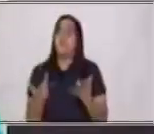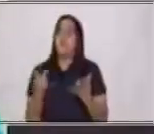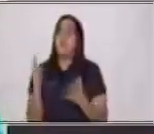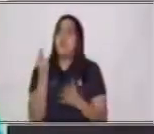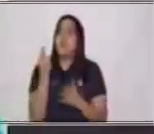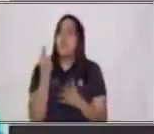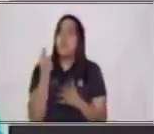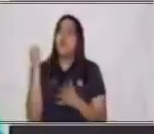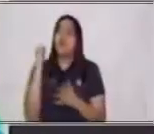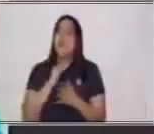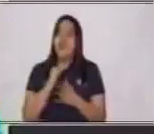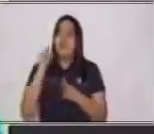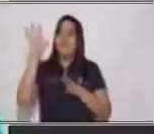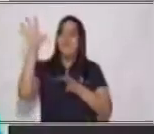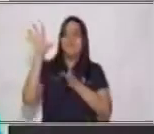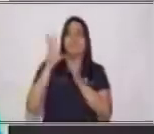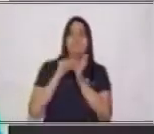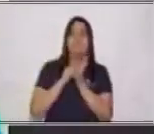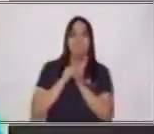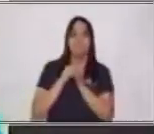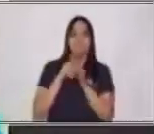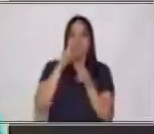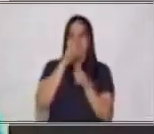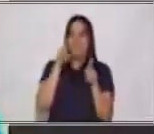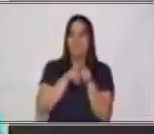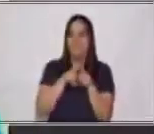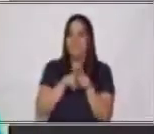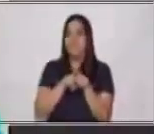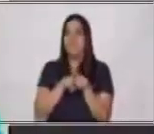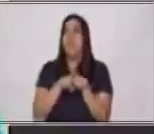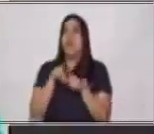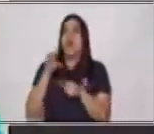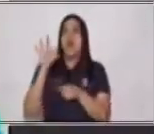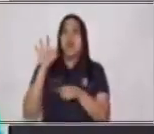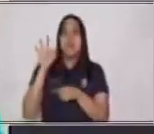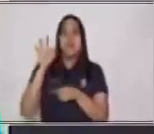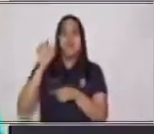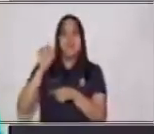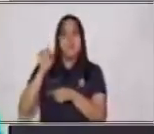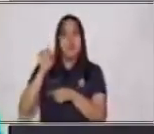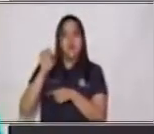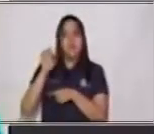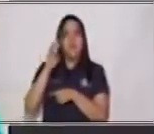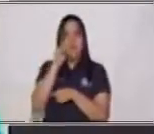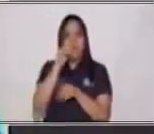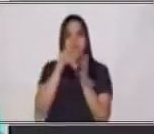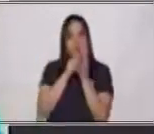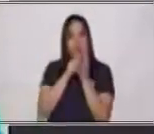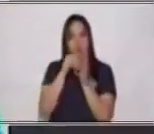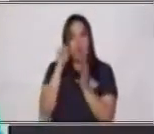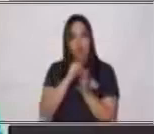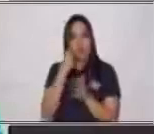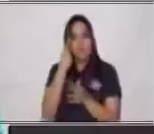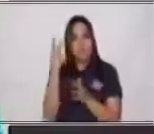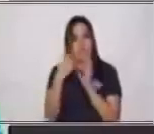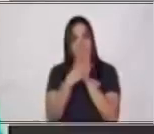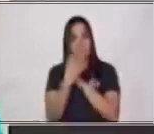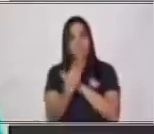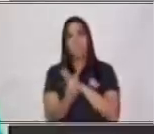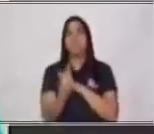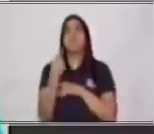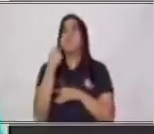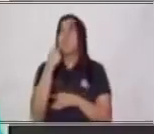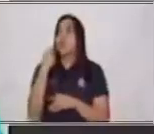3p y q. Tenemos acá nuestras raíces sumantes. Ahora, la